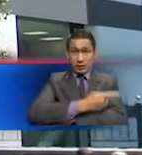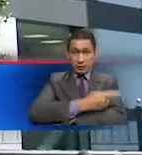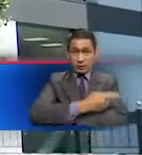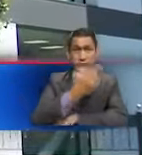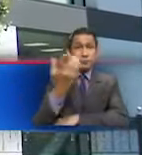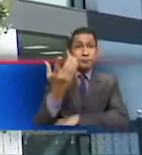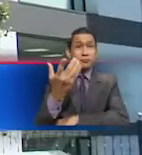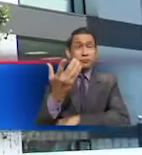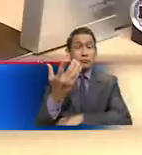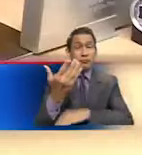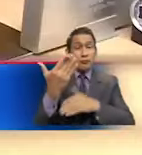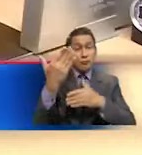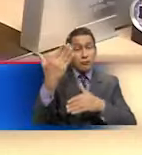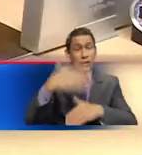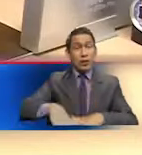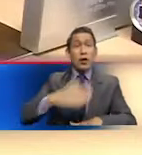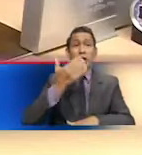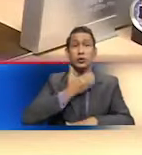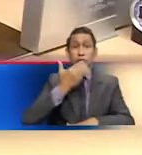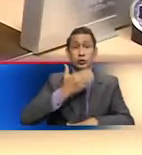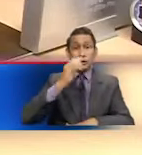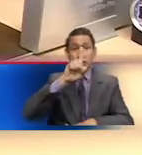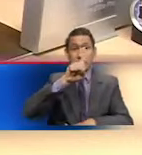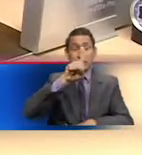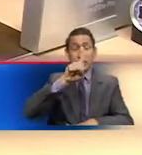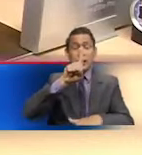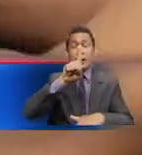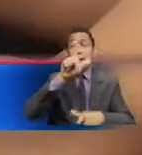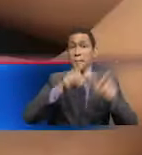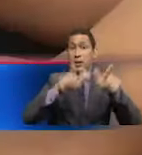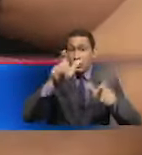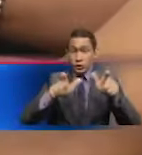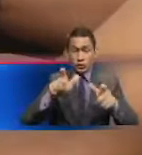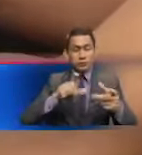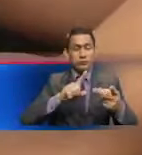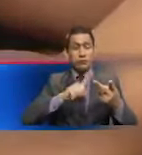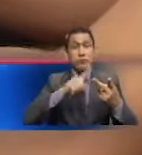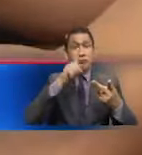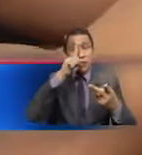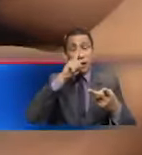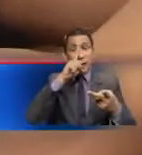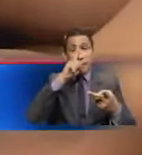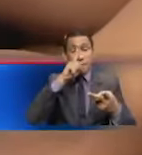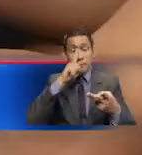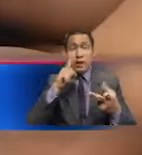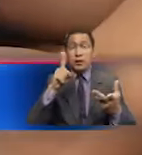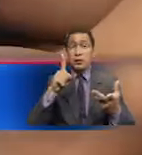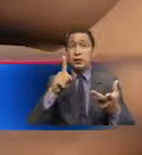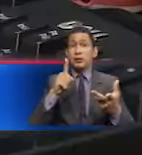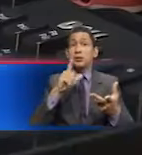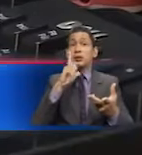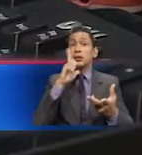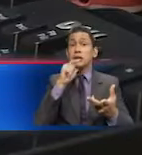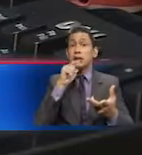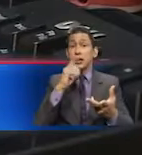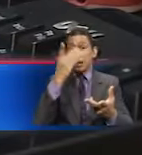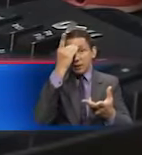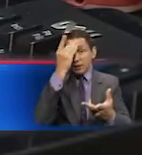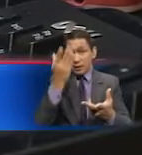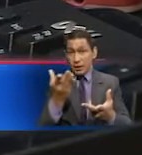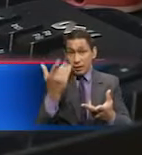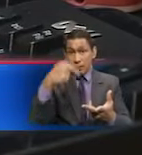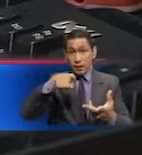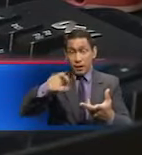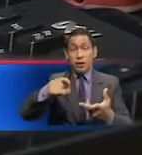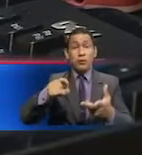fenecen en el mes de agosto, las personas y funcionarios públicos que tengan cuentas pendientes con la institución podrán acogerse a una remisión